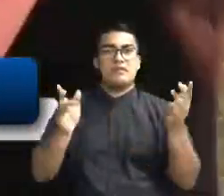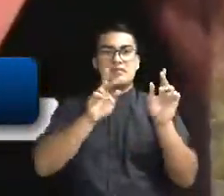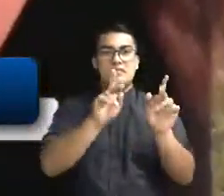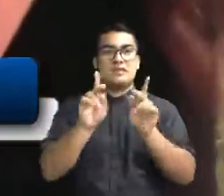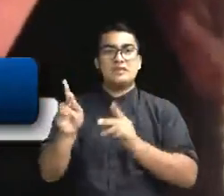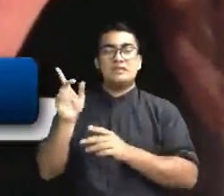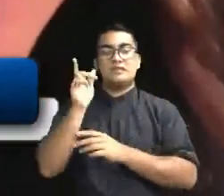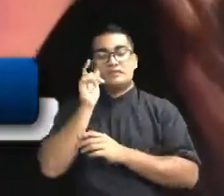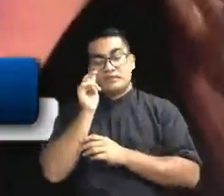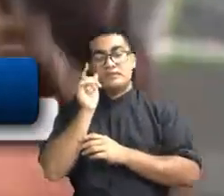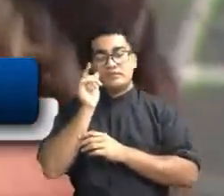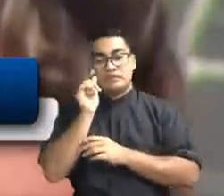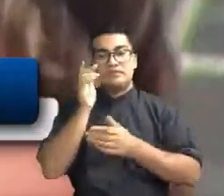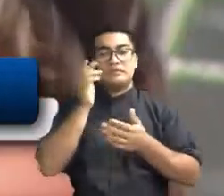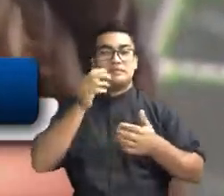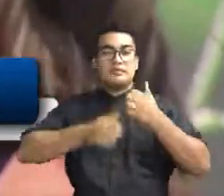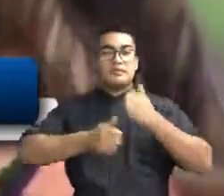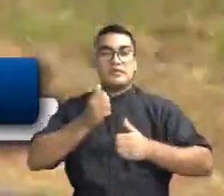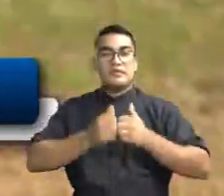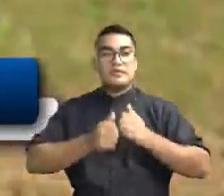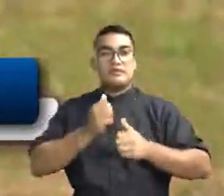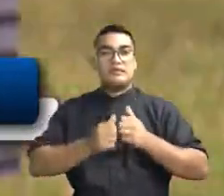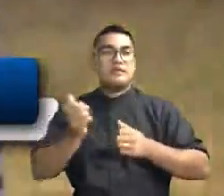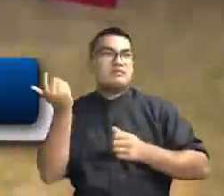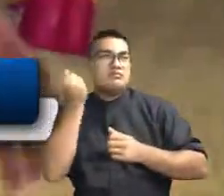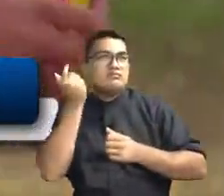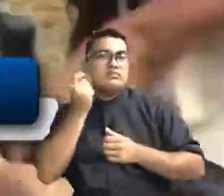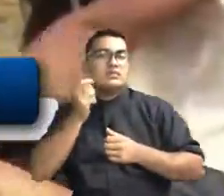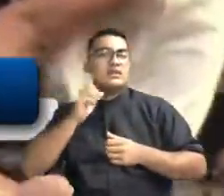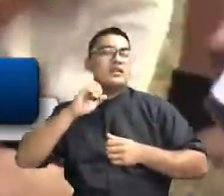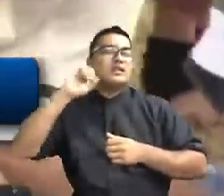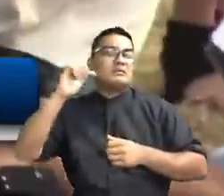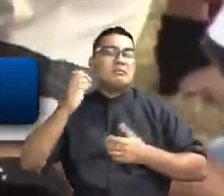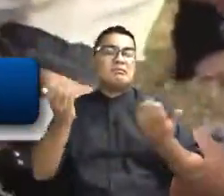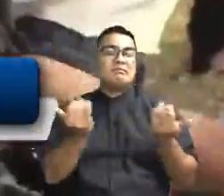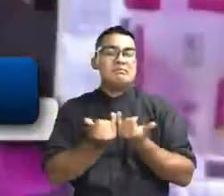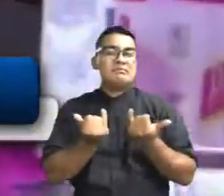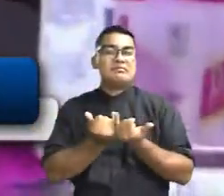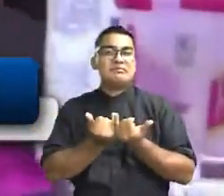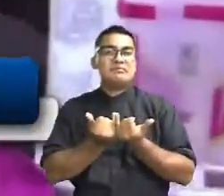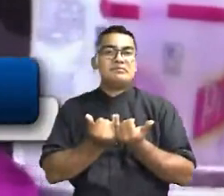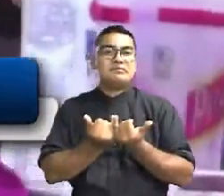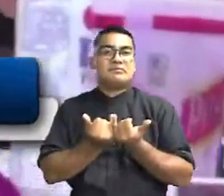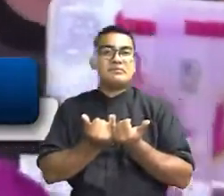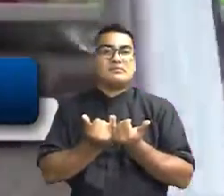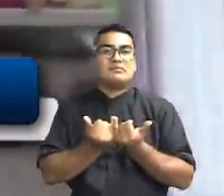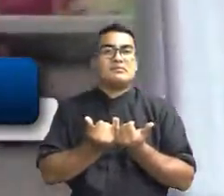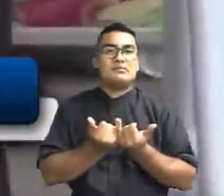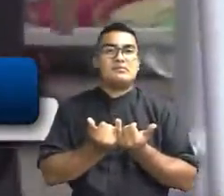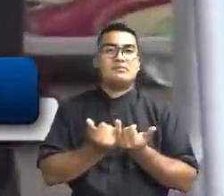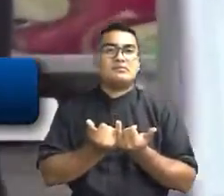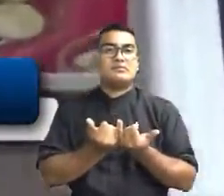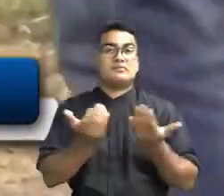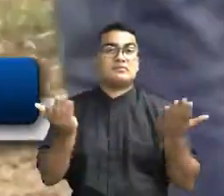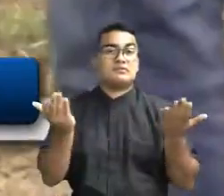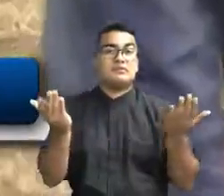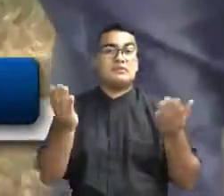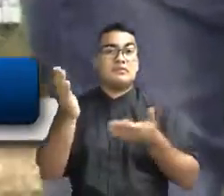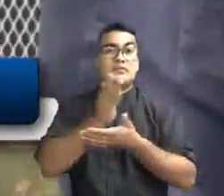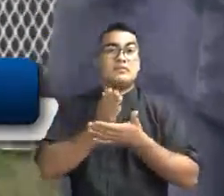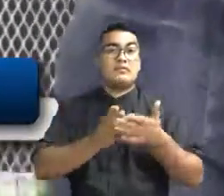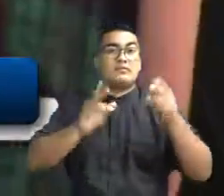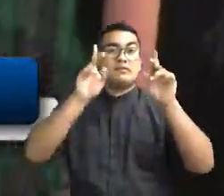personas presentan algún sonido diferente como roncar? No, no, a menos que ya no veamos en un paciente que ya